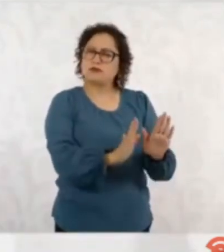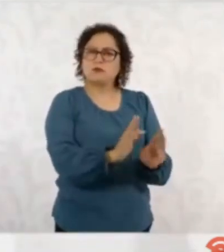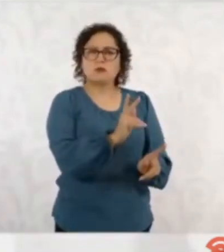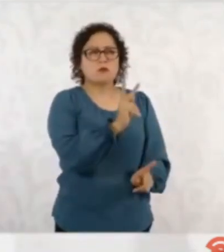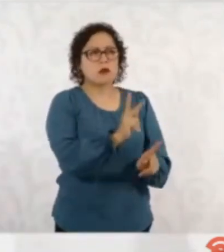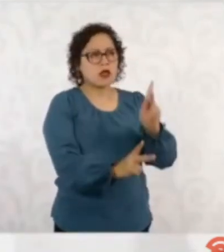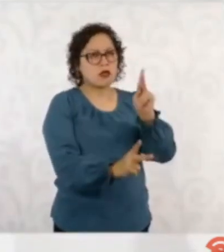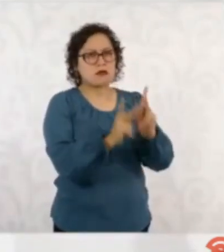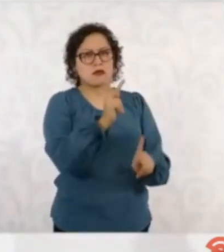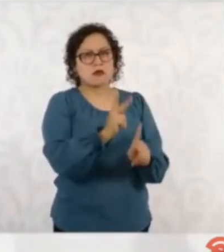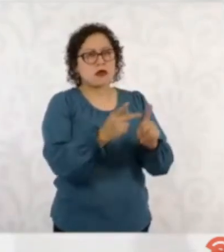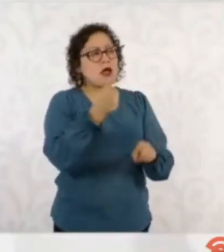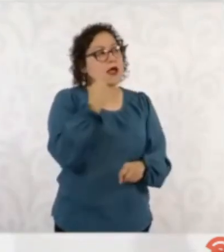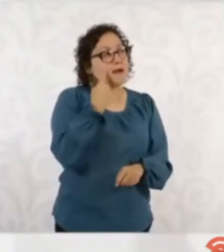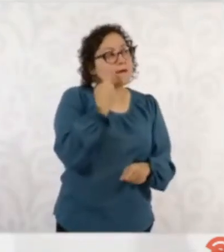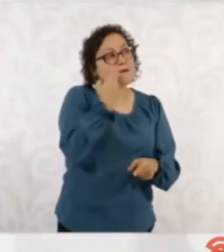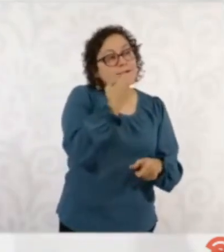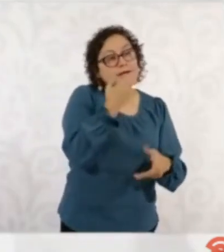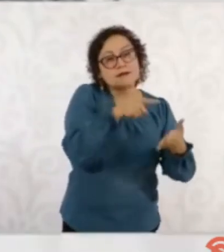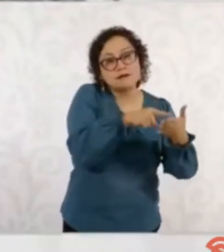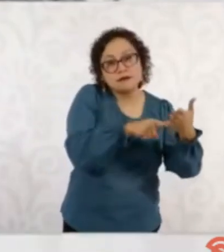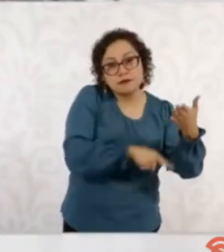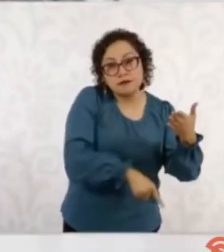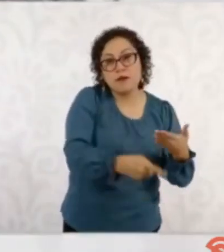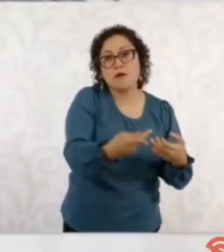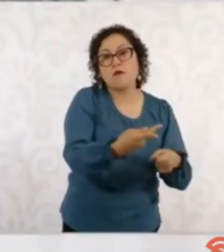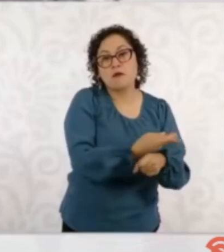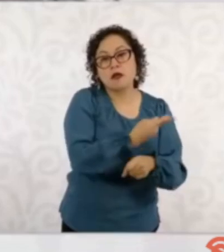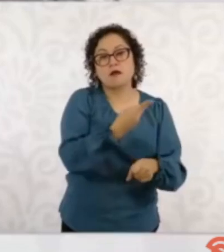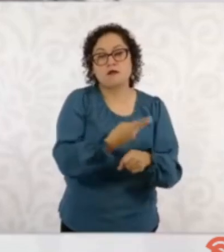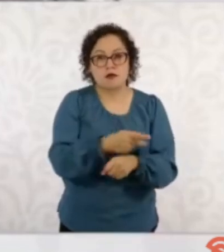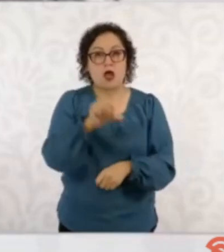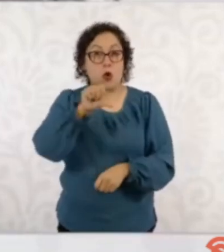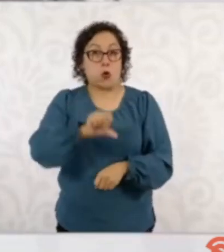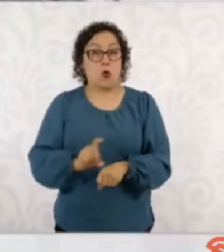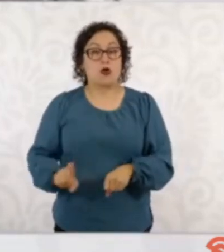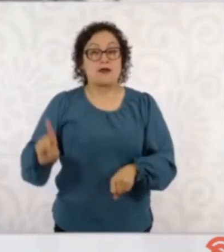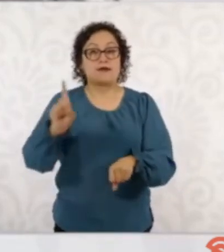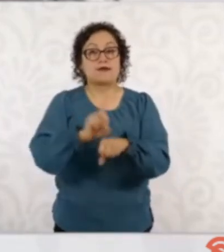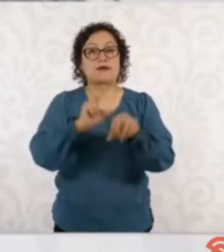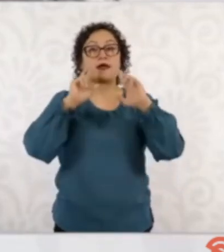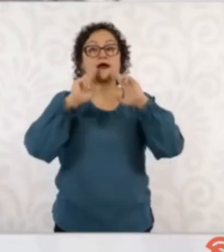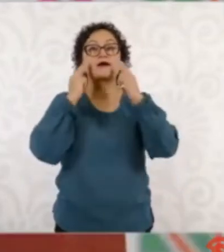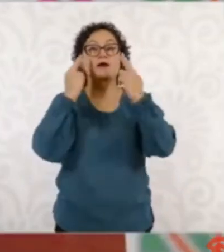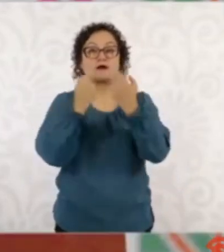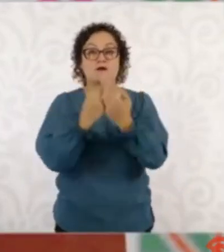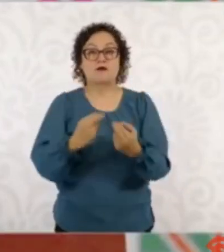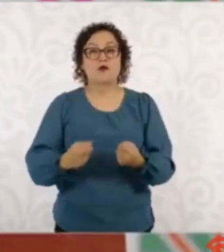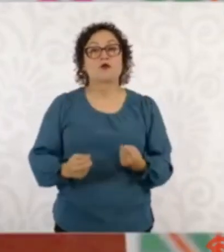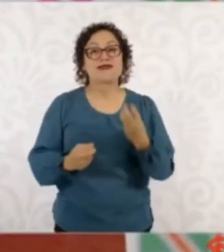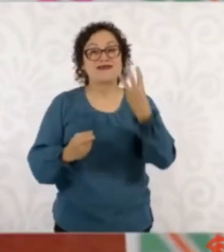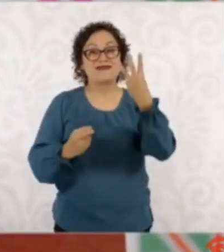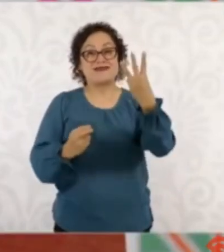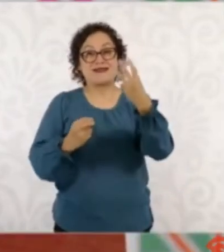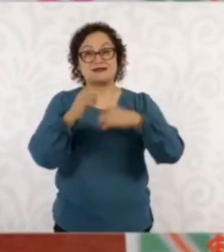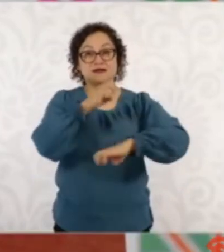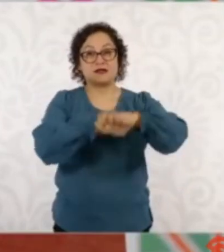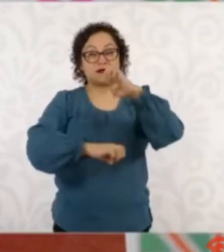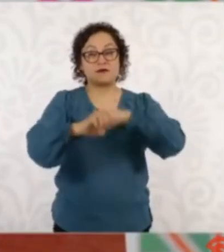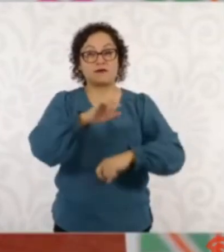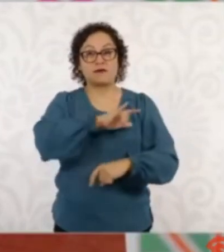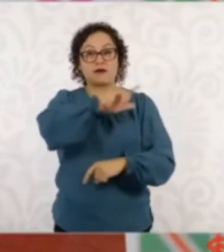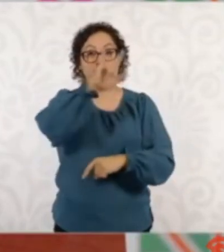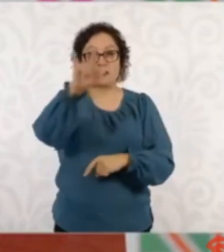situación y a un acuerdo. Hoy tenemos reunión con las 3 aerolíneas, como les comenté, mexicanas,